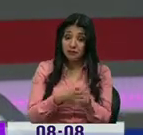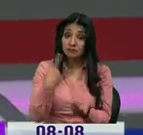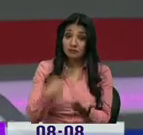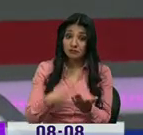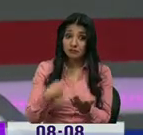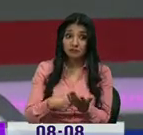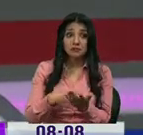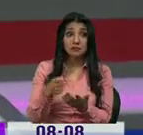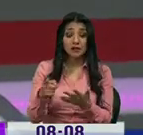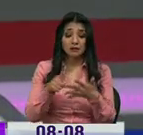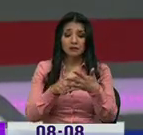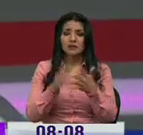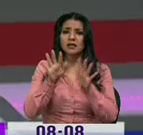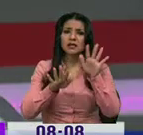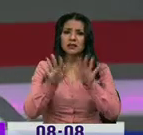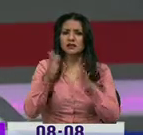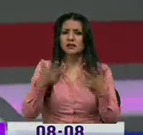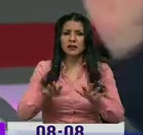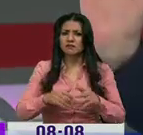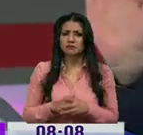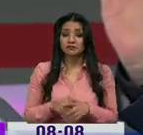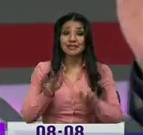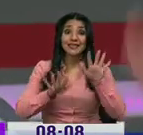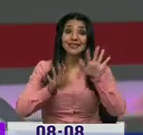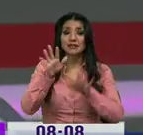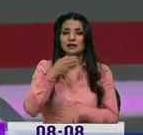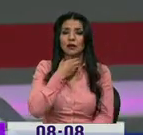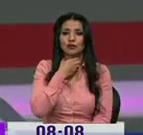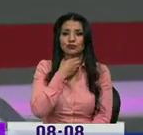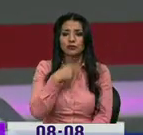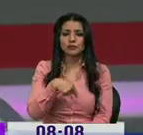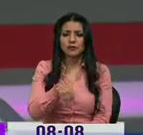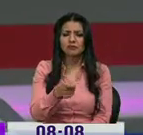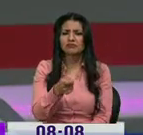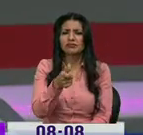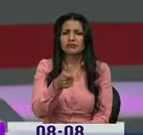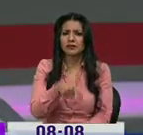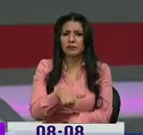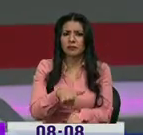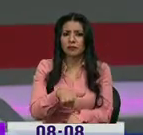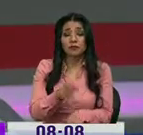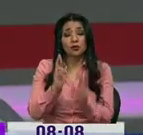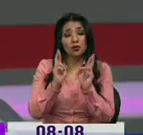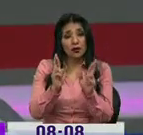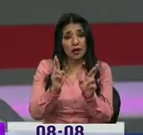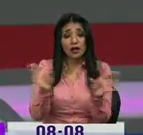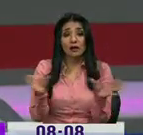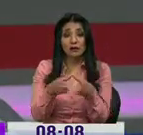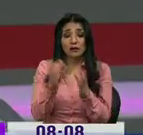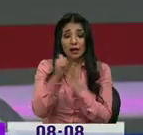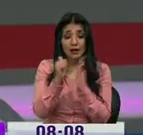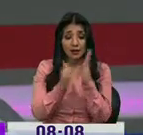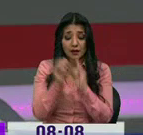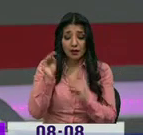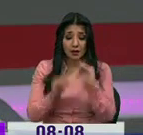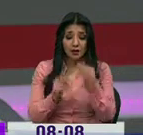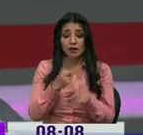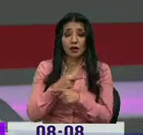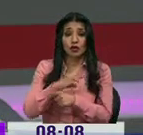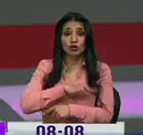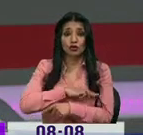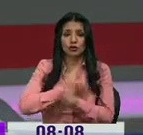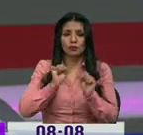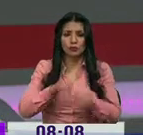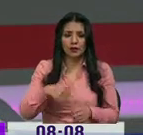ya, para mí es 15, ya para mí es 15, nos queda poquito tiempo, entonces pongamos las cosas para que el Consejo